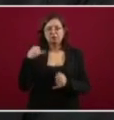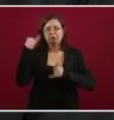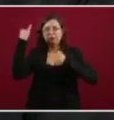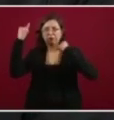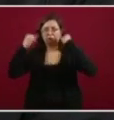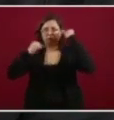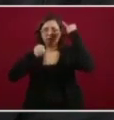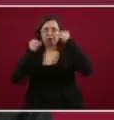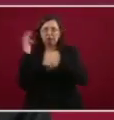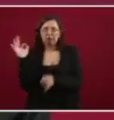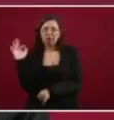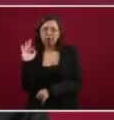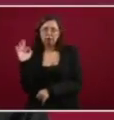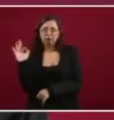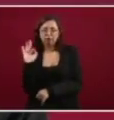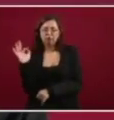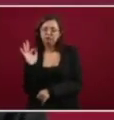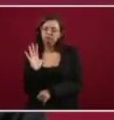así